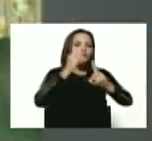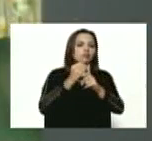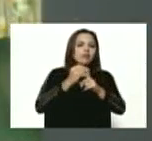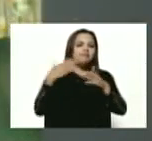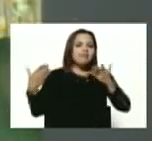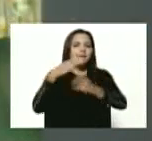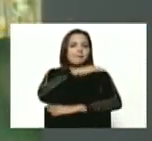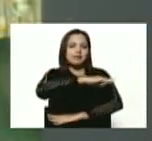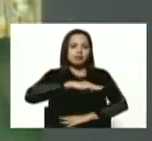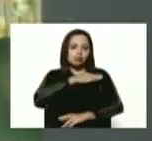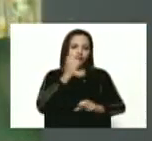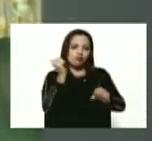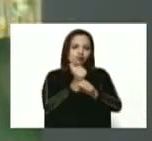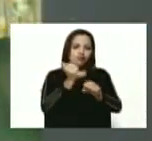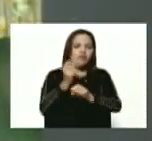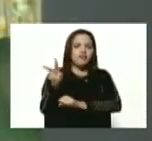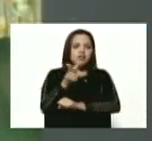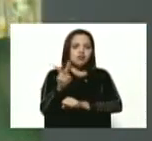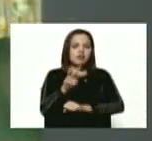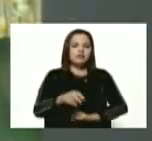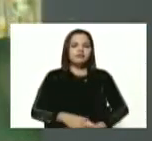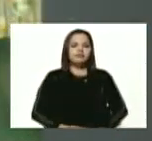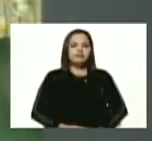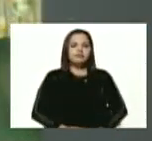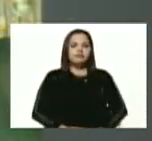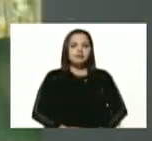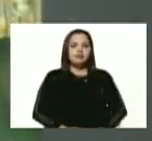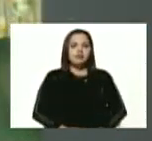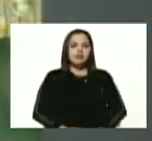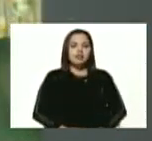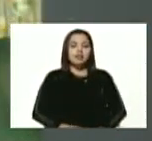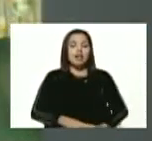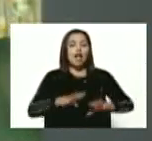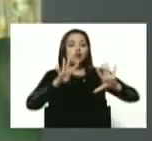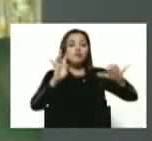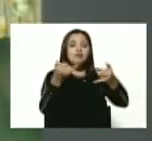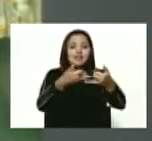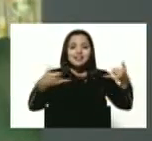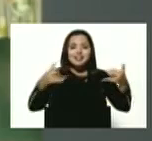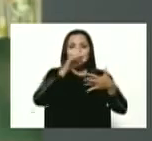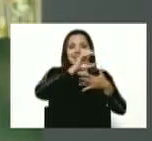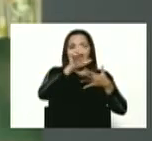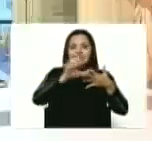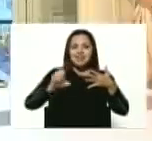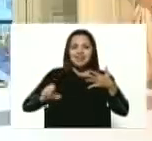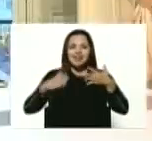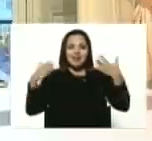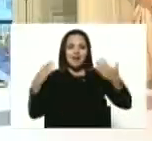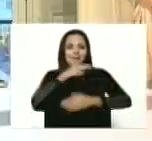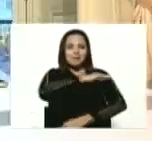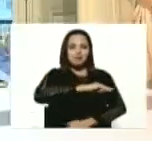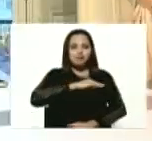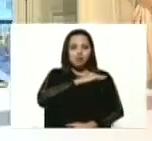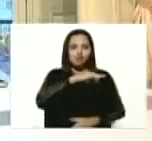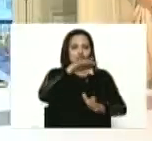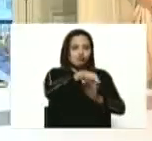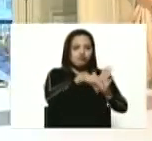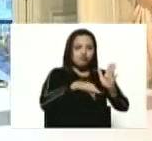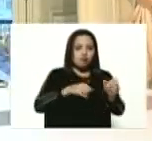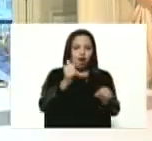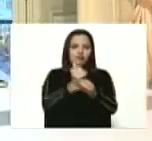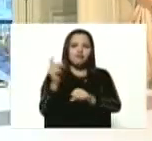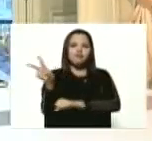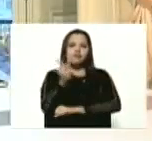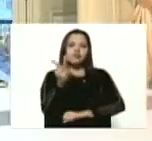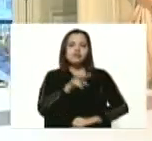misión Agrovenezuela, las 9 líneas estratégicas de la gran misión Agrovenezuela. Yo